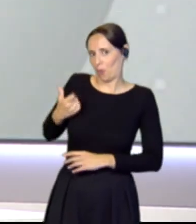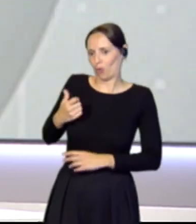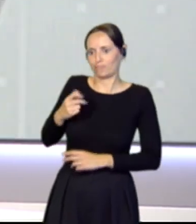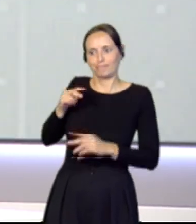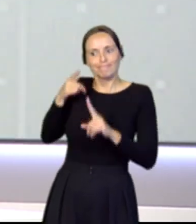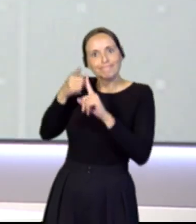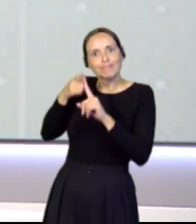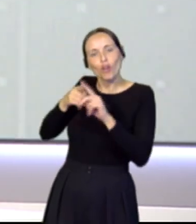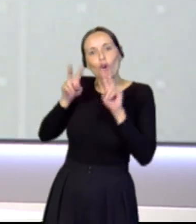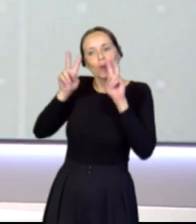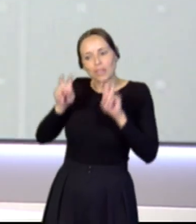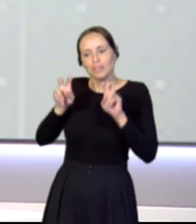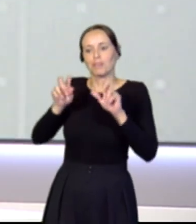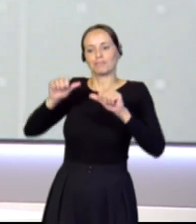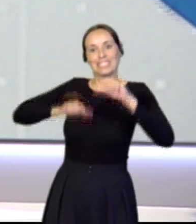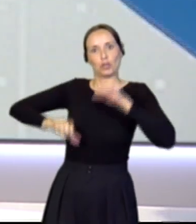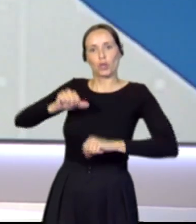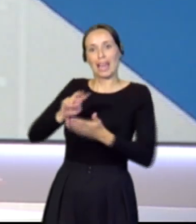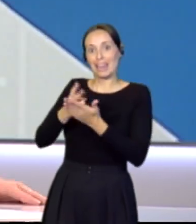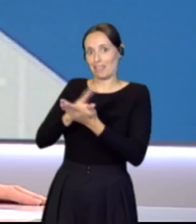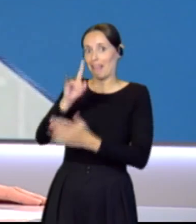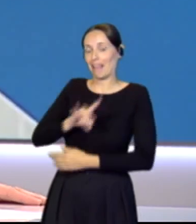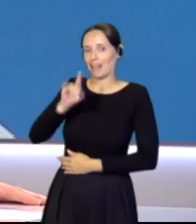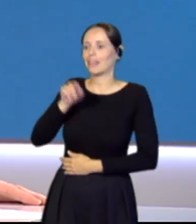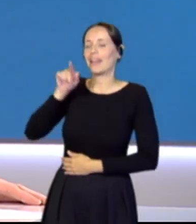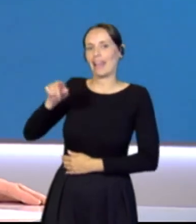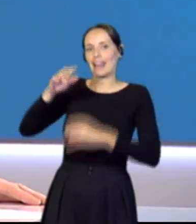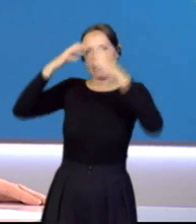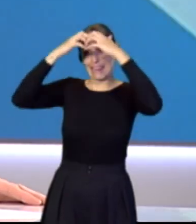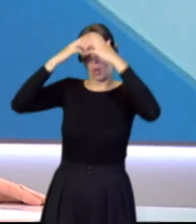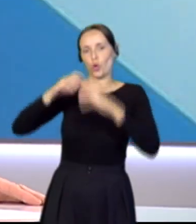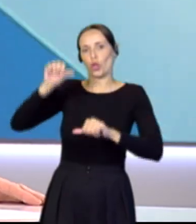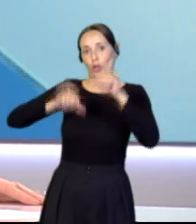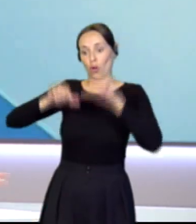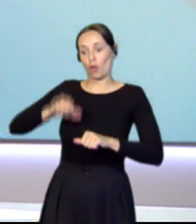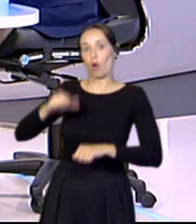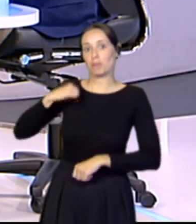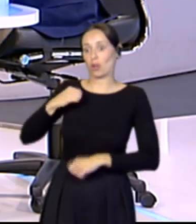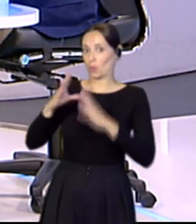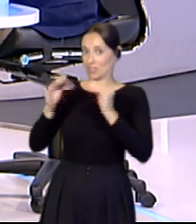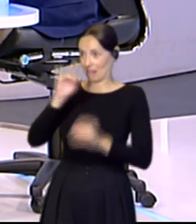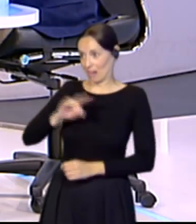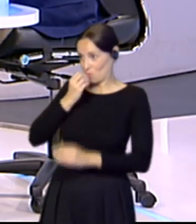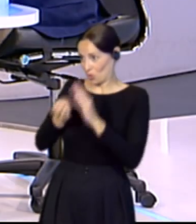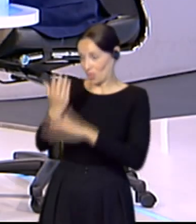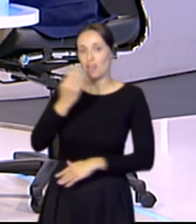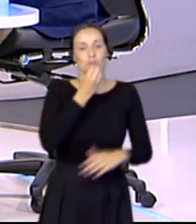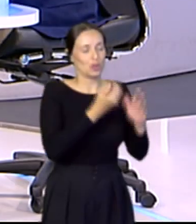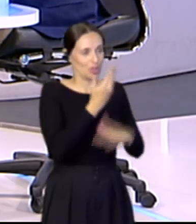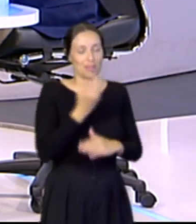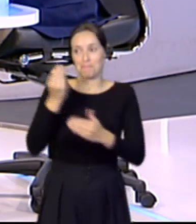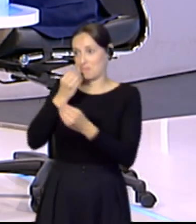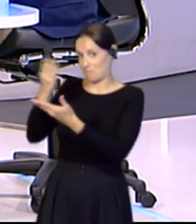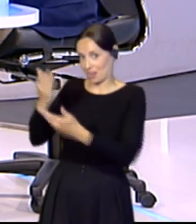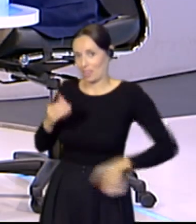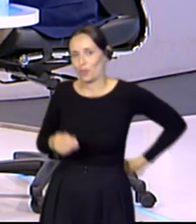la cirugía de la epilepsia en Canarias. Liberto Braje es neurocirujano del Hospital Universitario de Canarias. ¿Qué tal? Muy buenos días. Muy buenos días. Bienvenido.